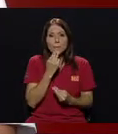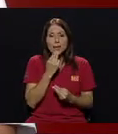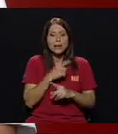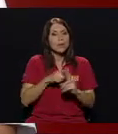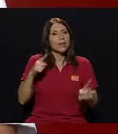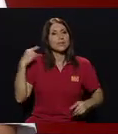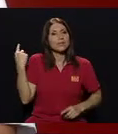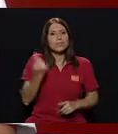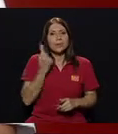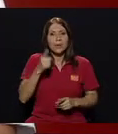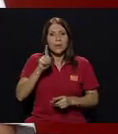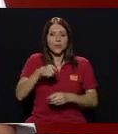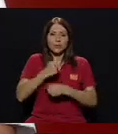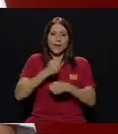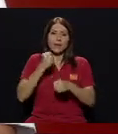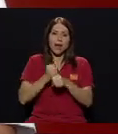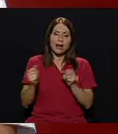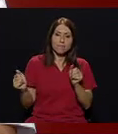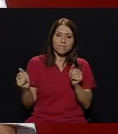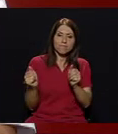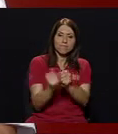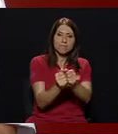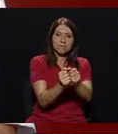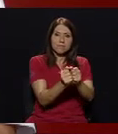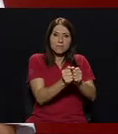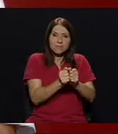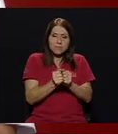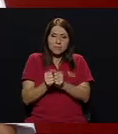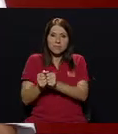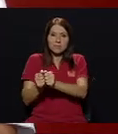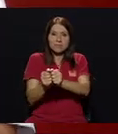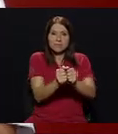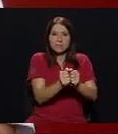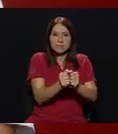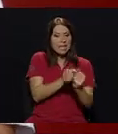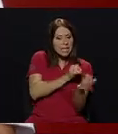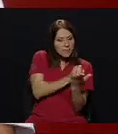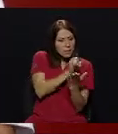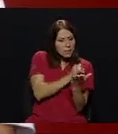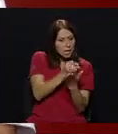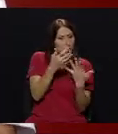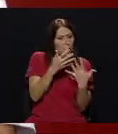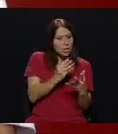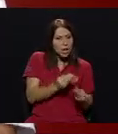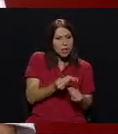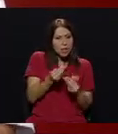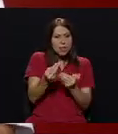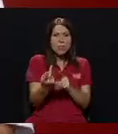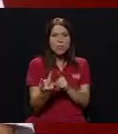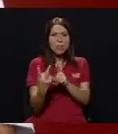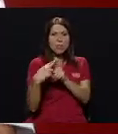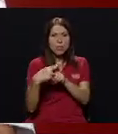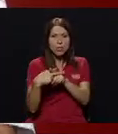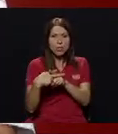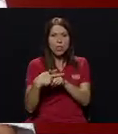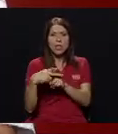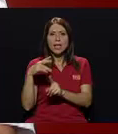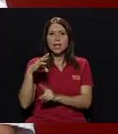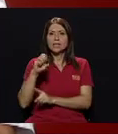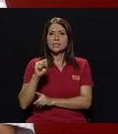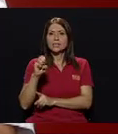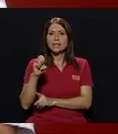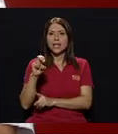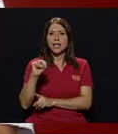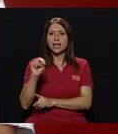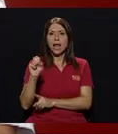pero tenemos que trabajar siempre en conjunto y aplicar esta investigación. Tener ese acompañamiento,